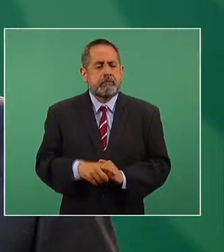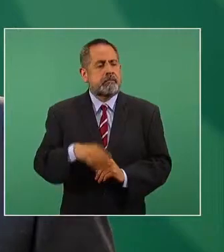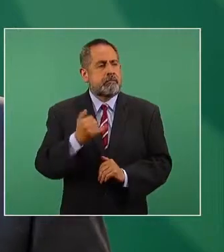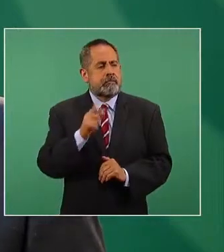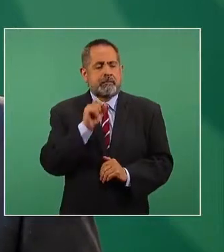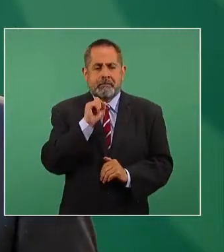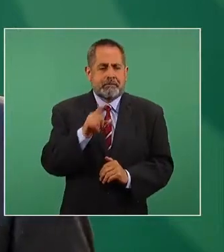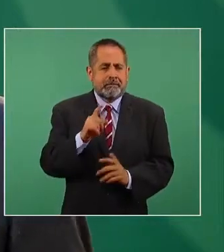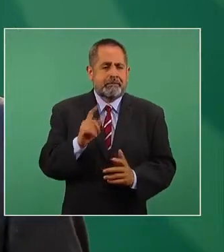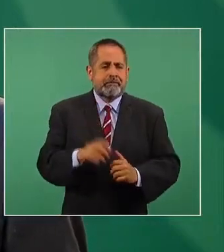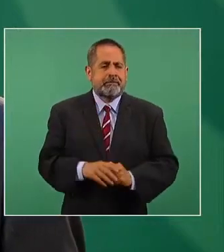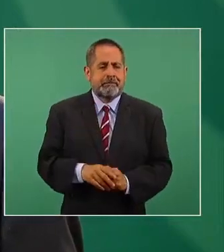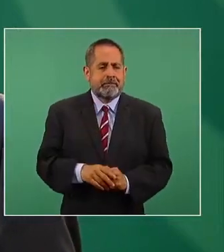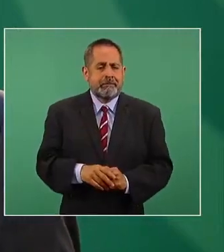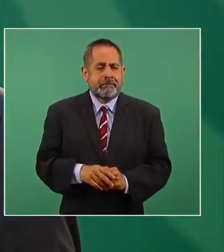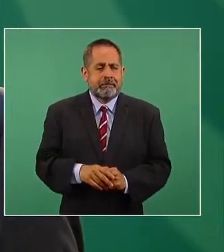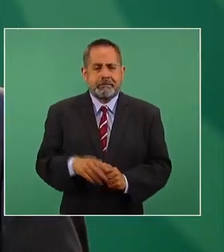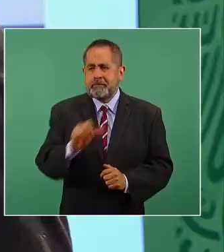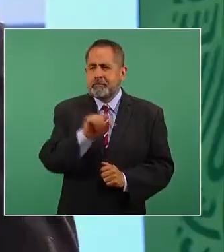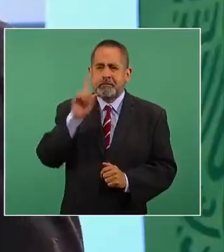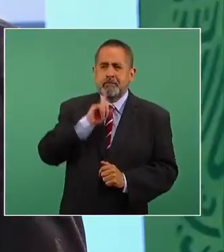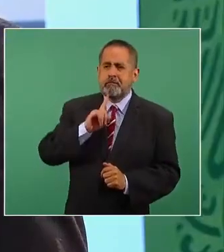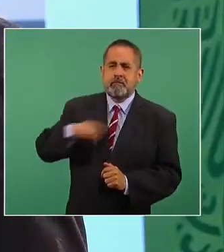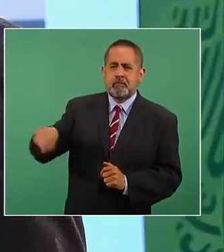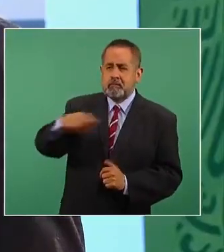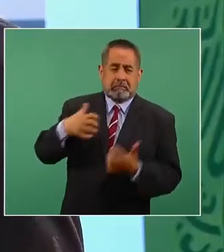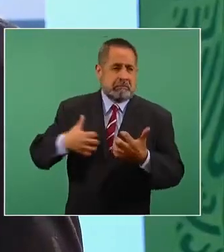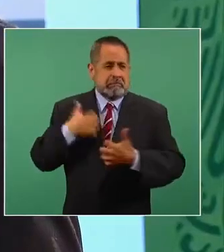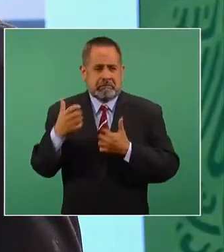son las mujeres,